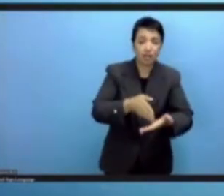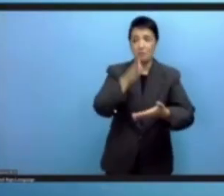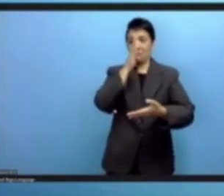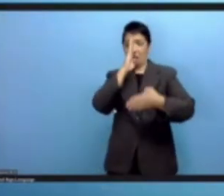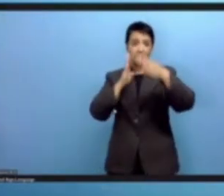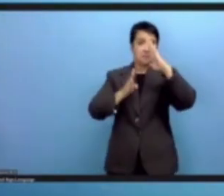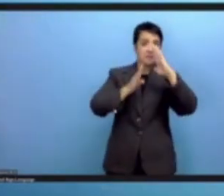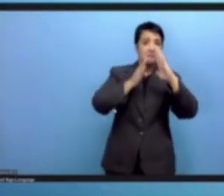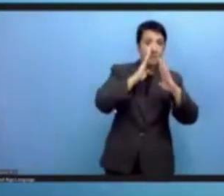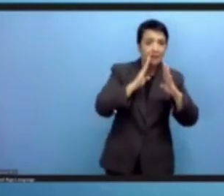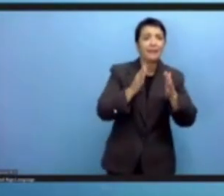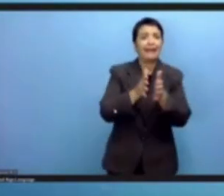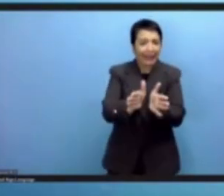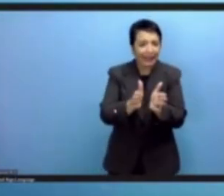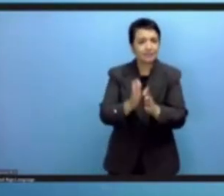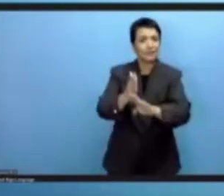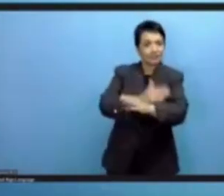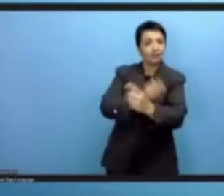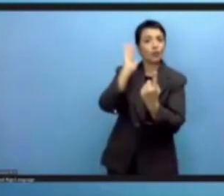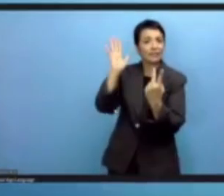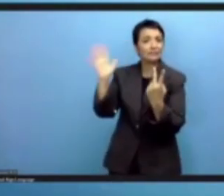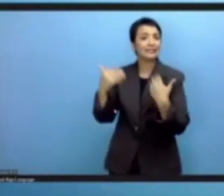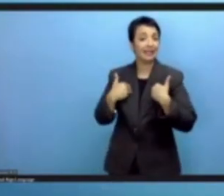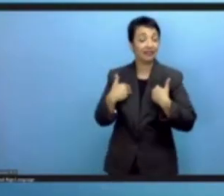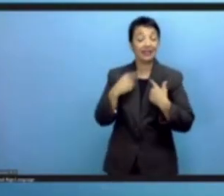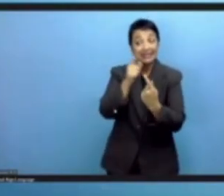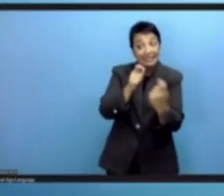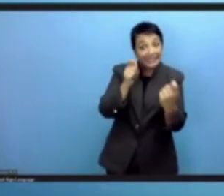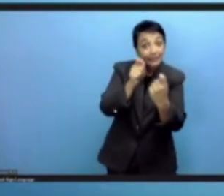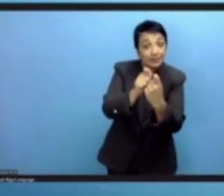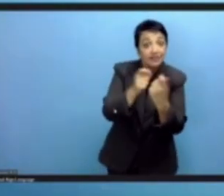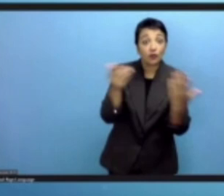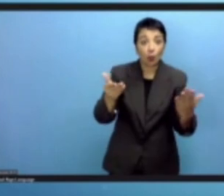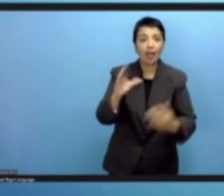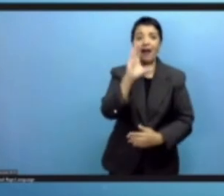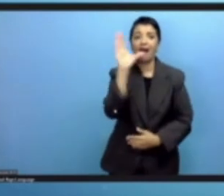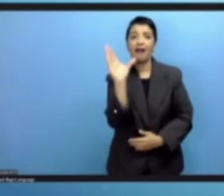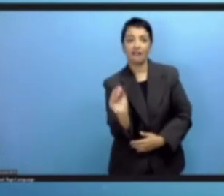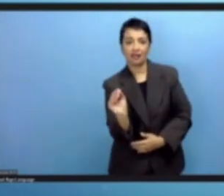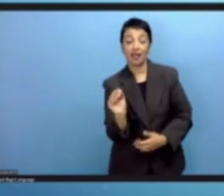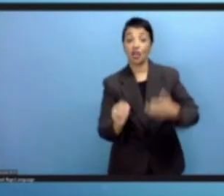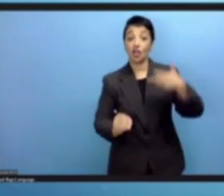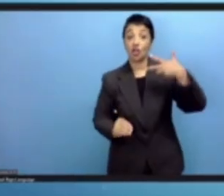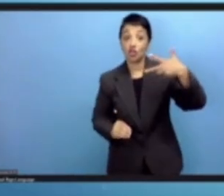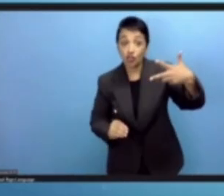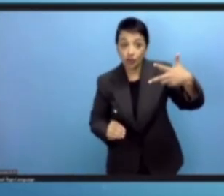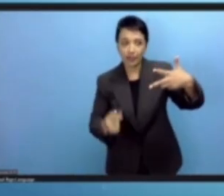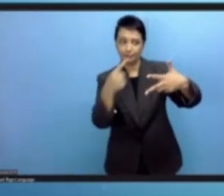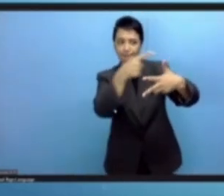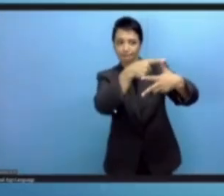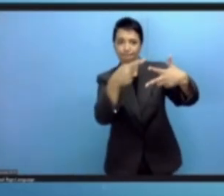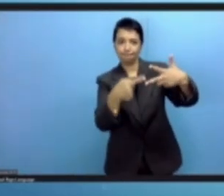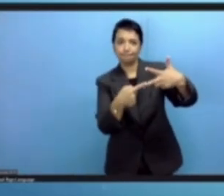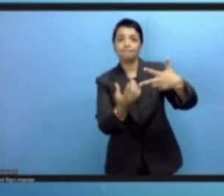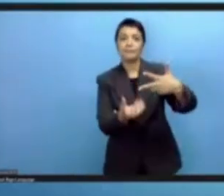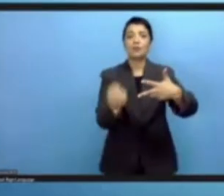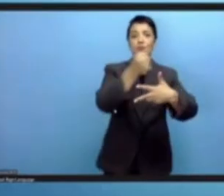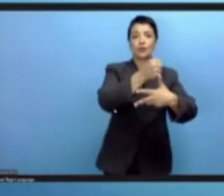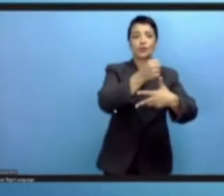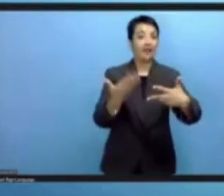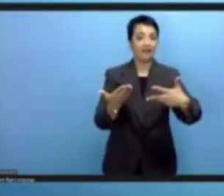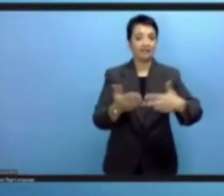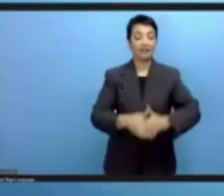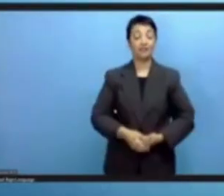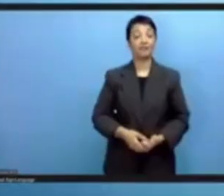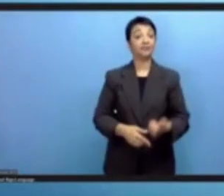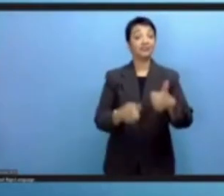ya los mencionaron o mencionan algunos bien África y en especial hay tres prioridades importantes número